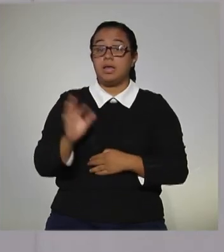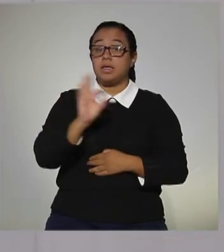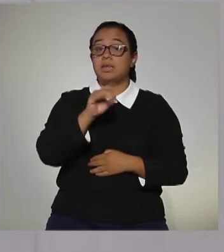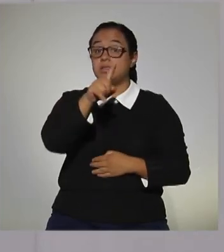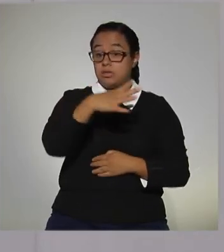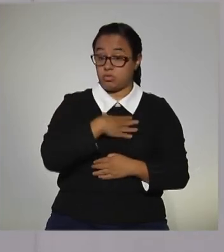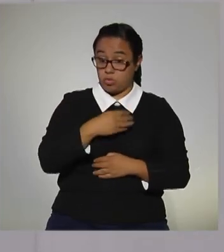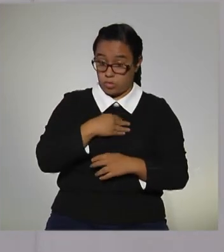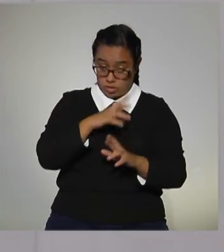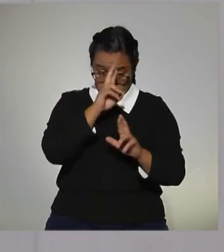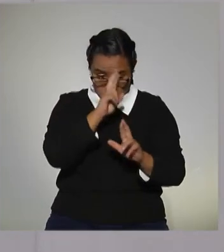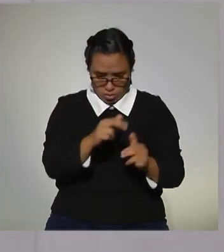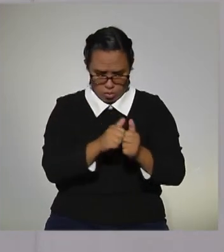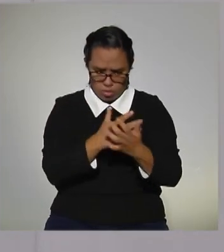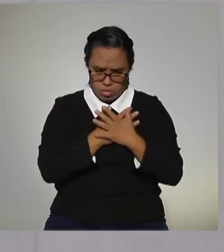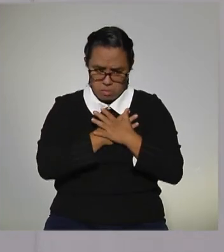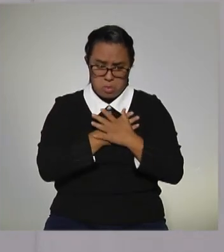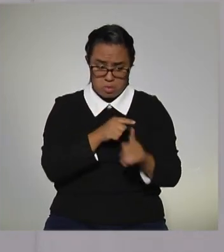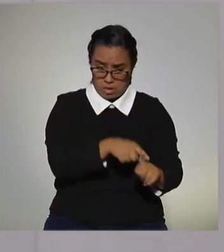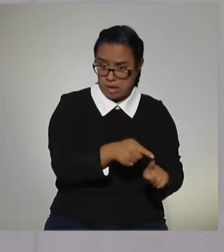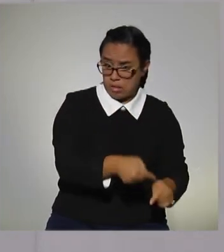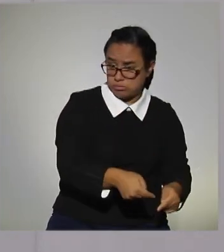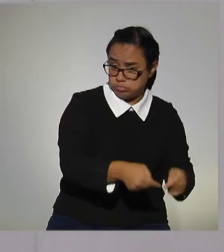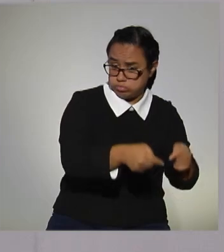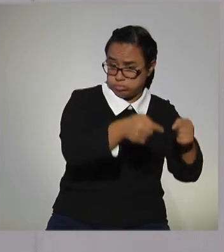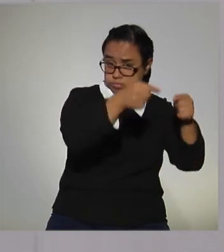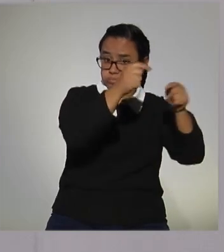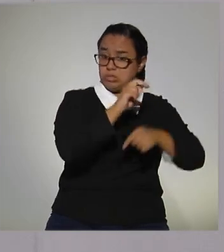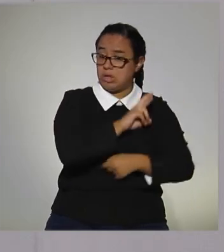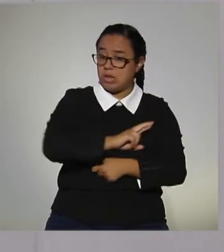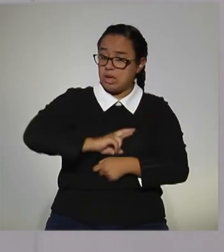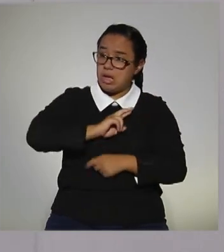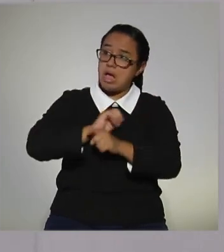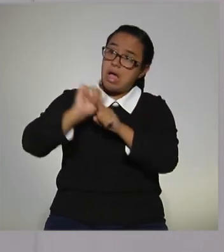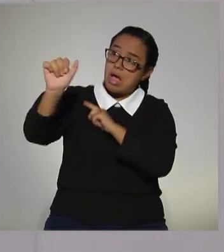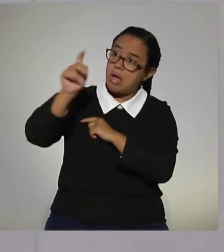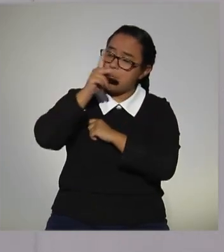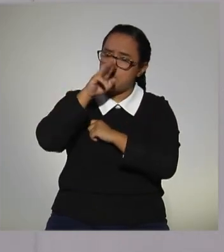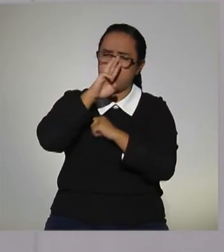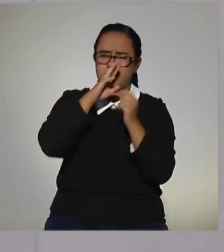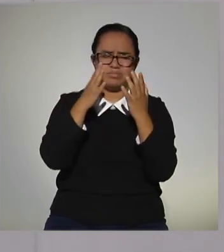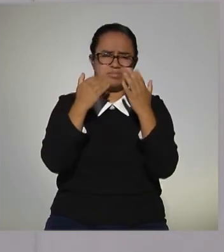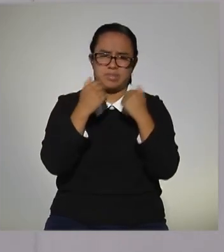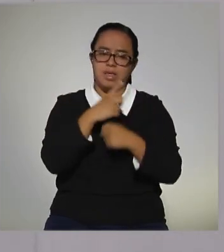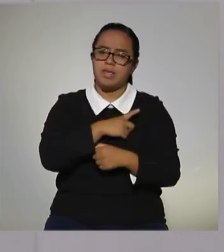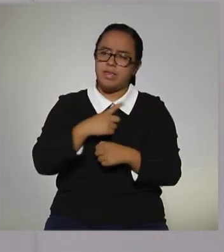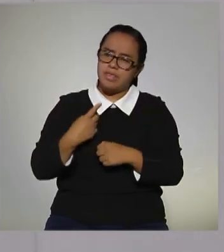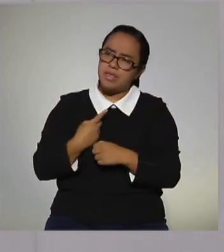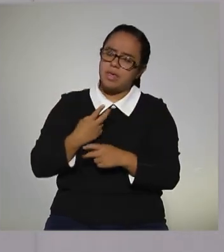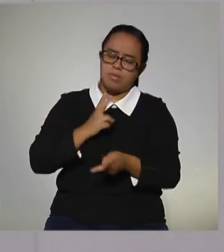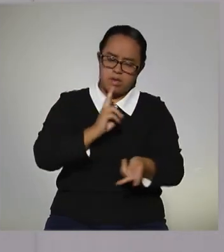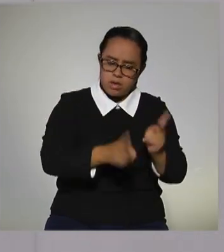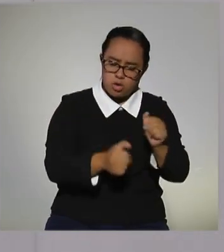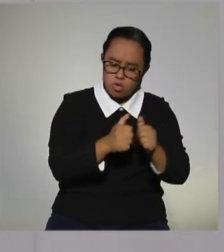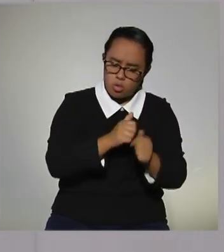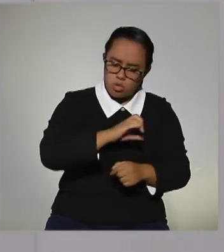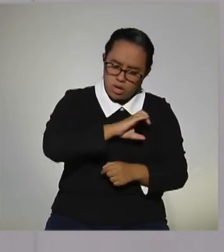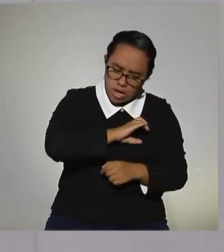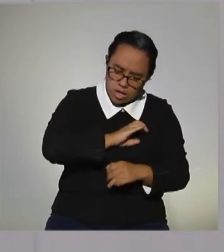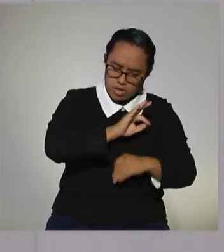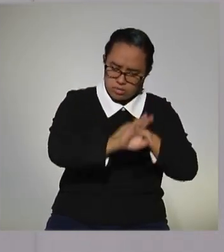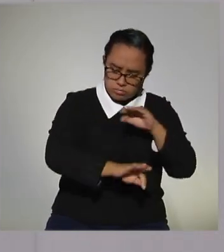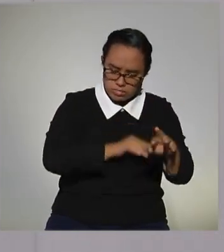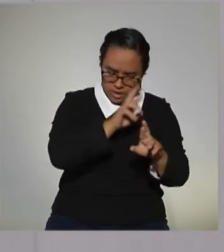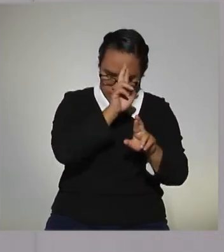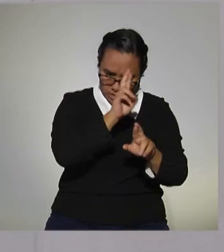con amor, los hijos no deberían de tener ningún resentimiento hacia los padres. Siempre se les debe hablar con cariño y respeto a los